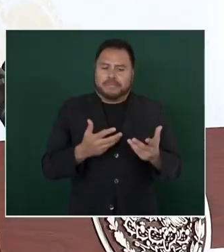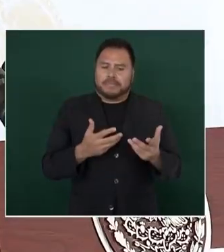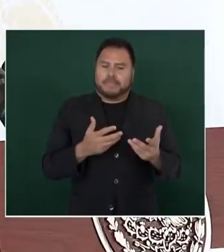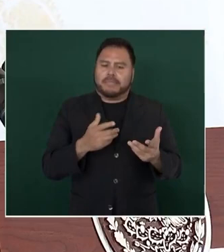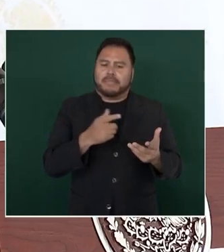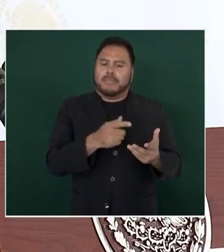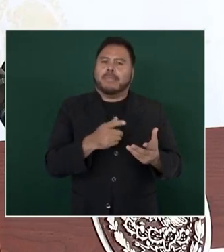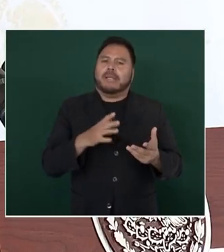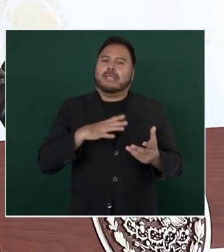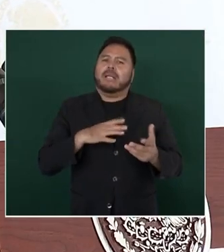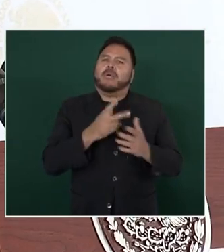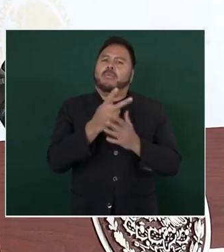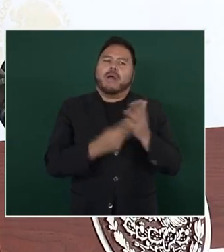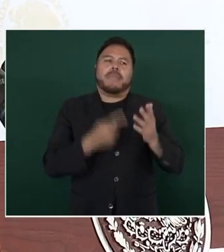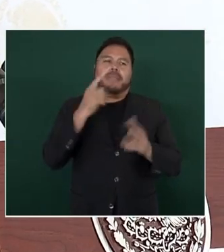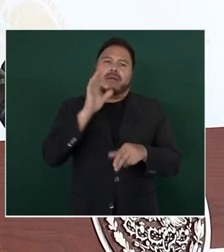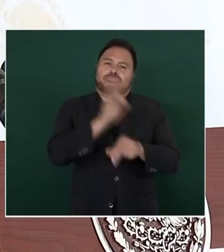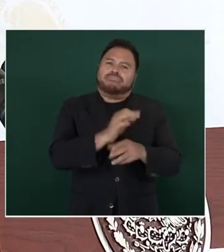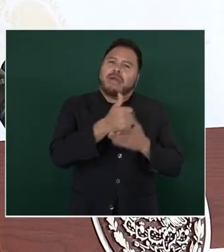un programa de bienestar,